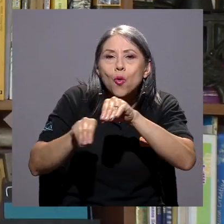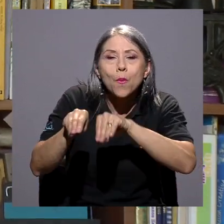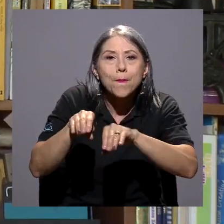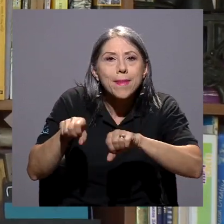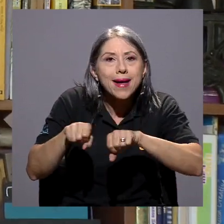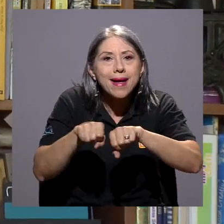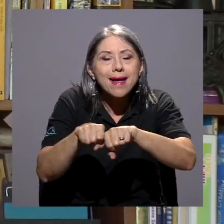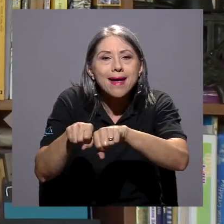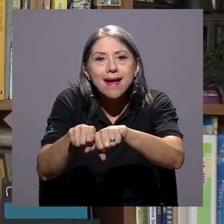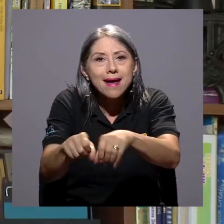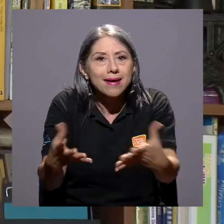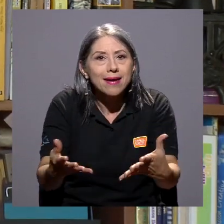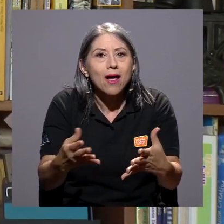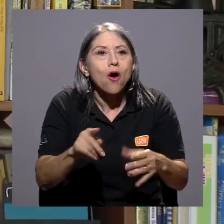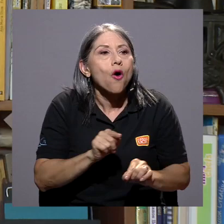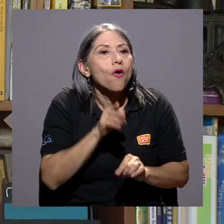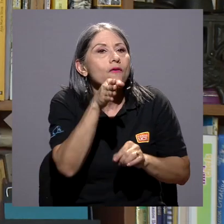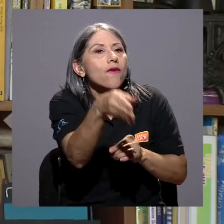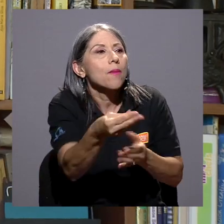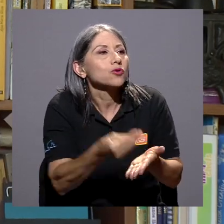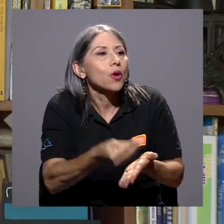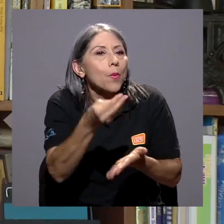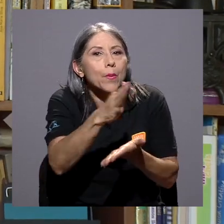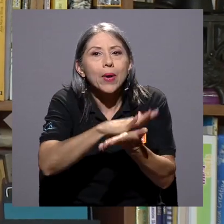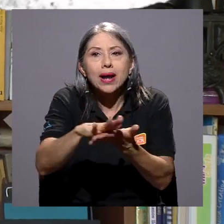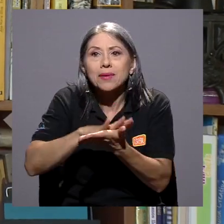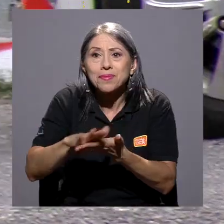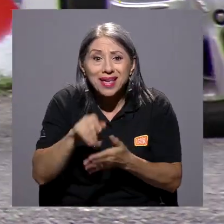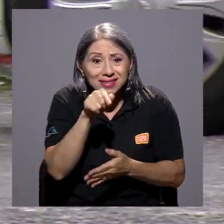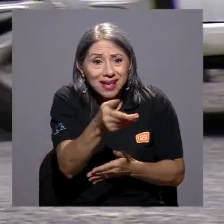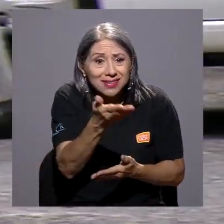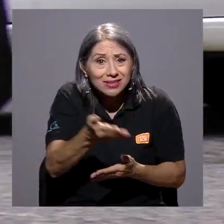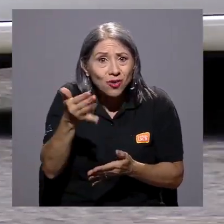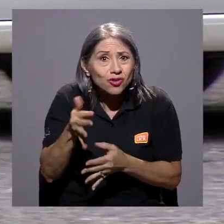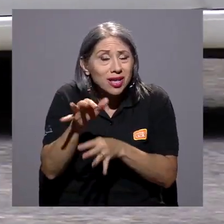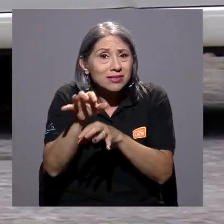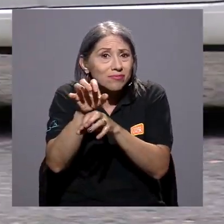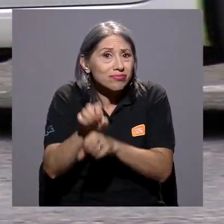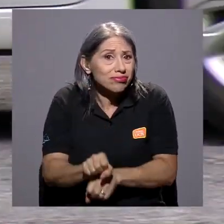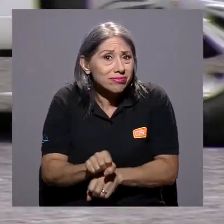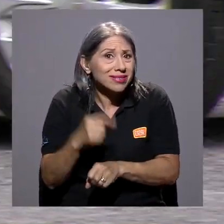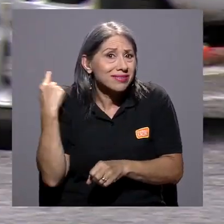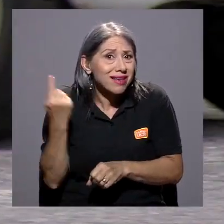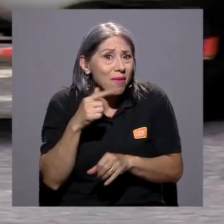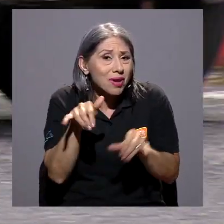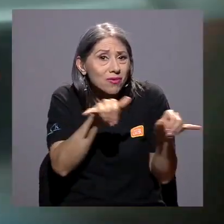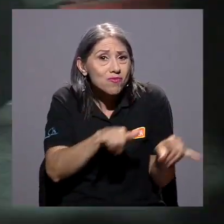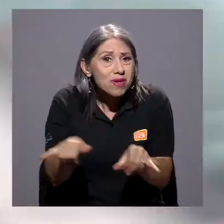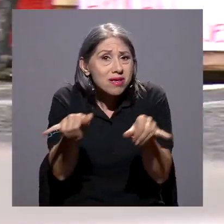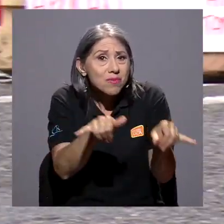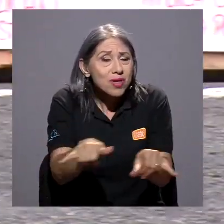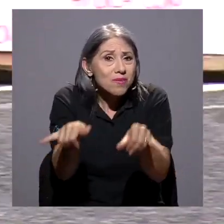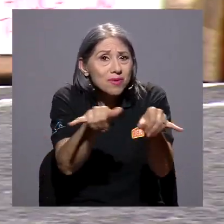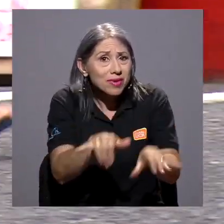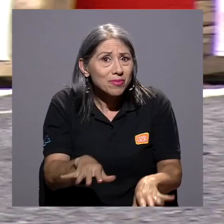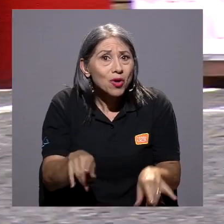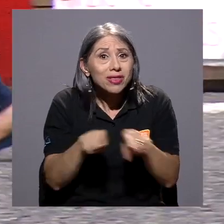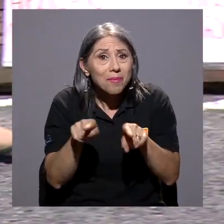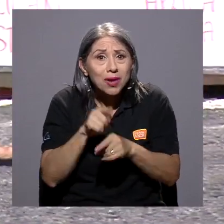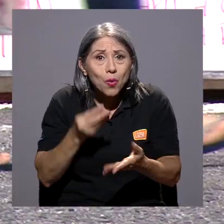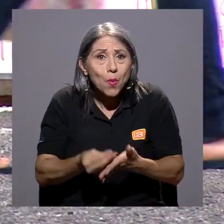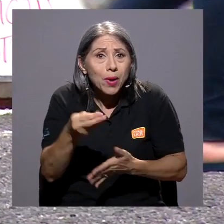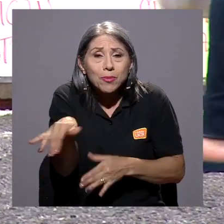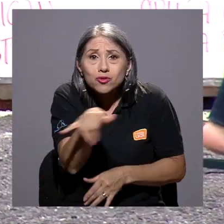a comprar los productos de limpieza, adquirimos cosas muy similares, ¿verdad? Incluso las